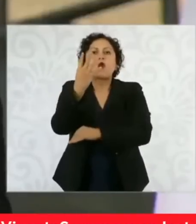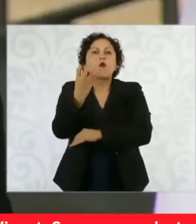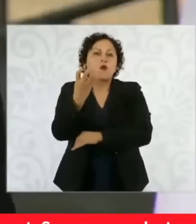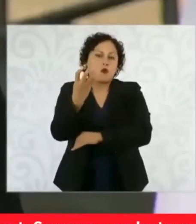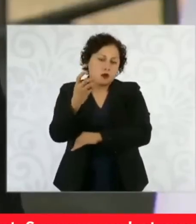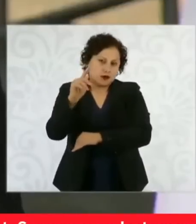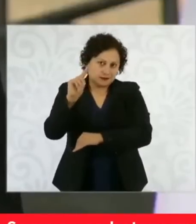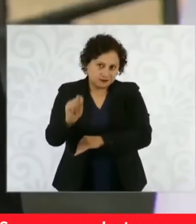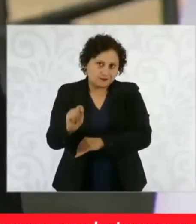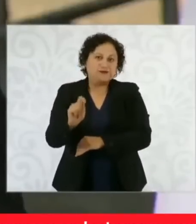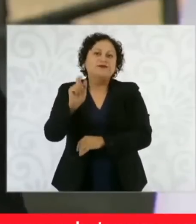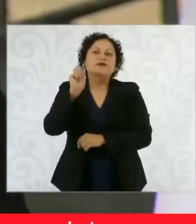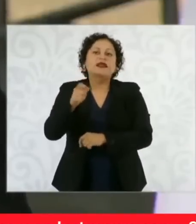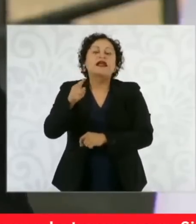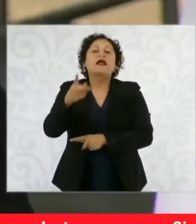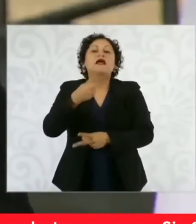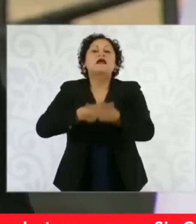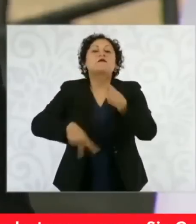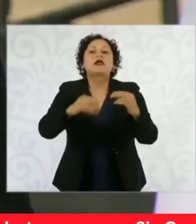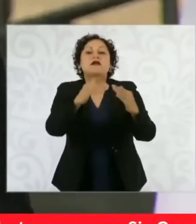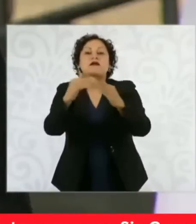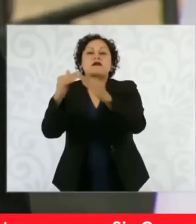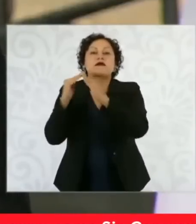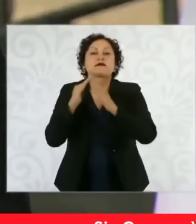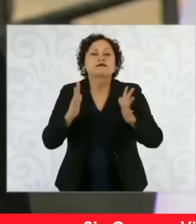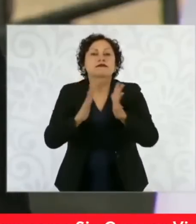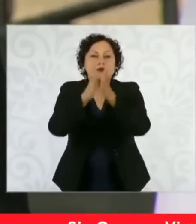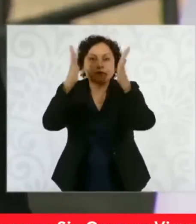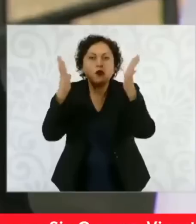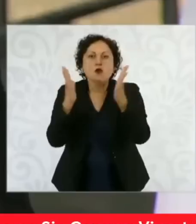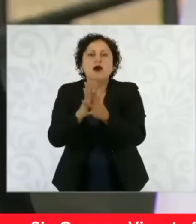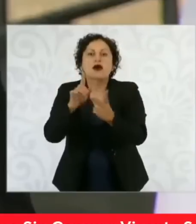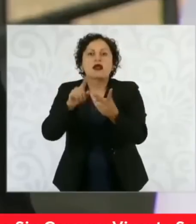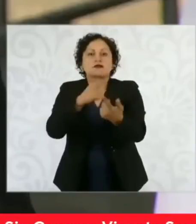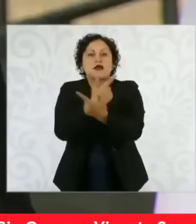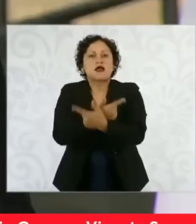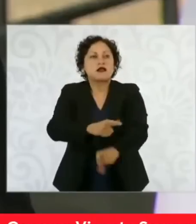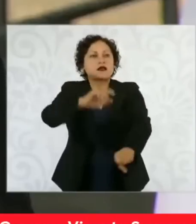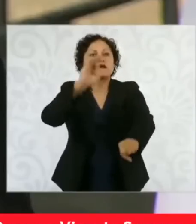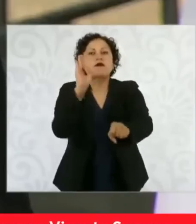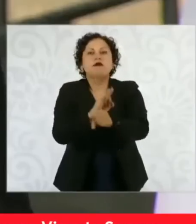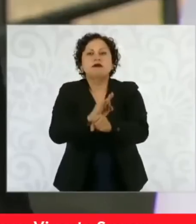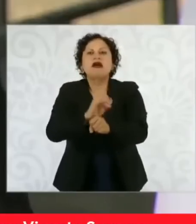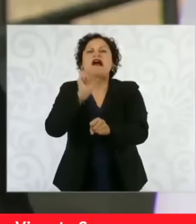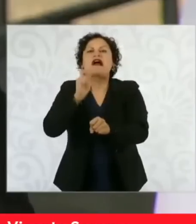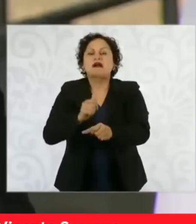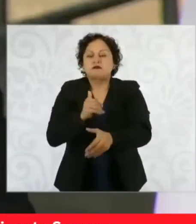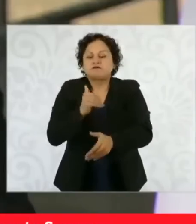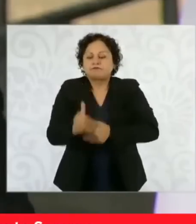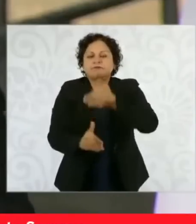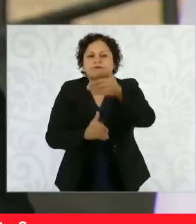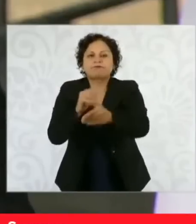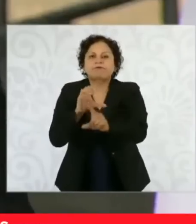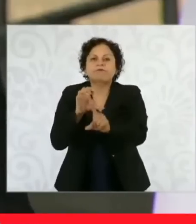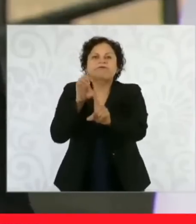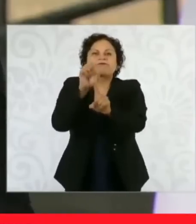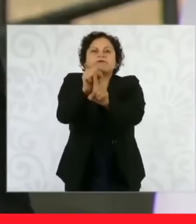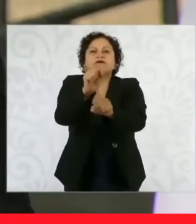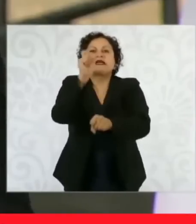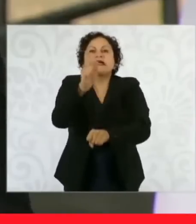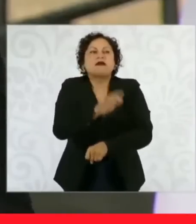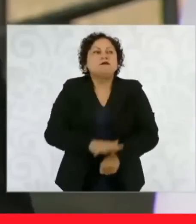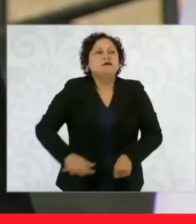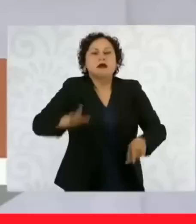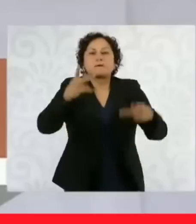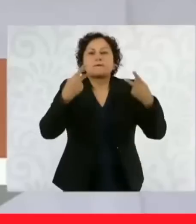la democracia, de las libertades, para alcanzar a plenitud la felicidad de nuestro